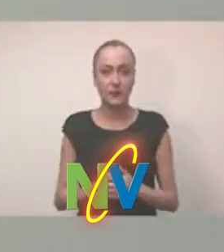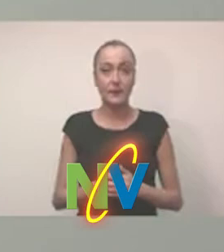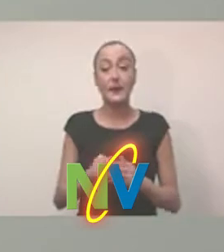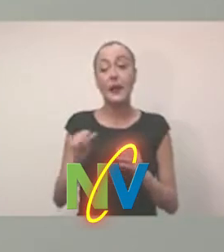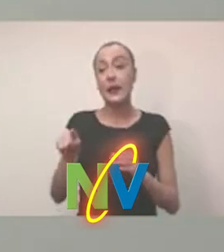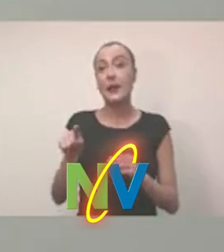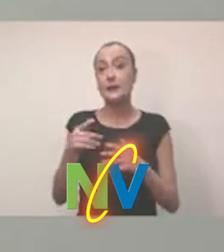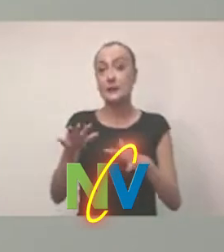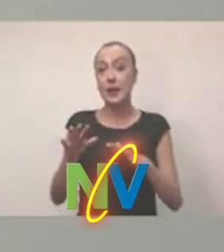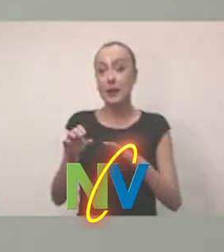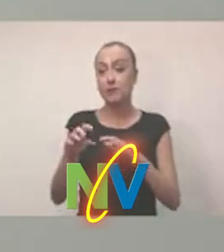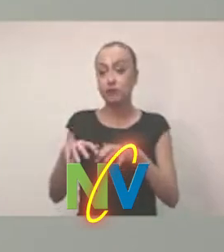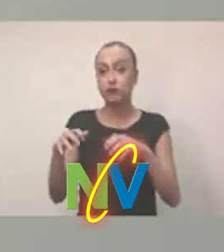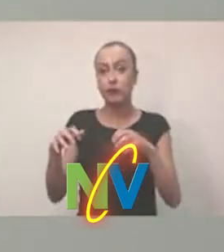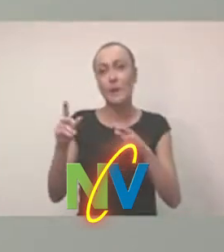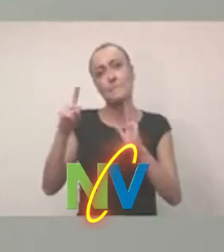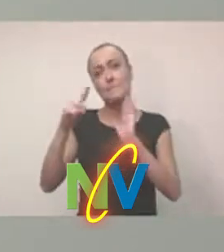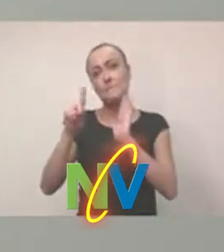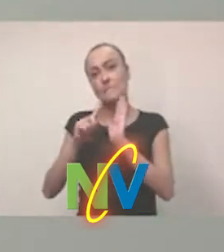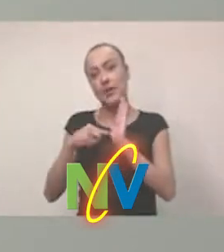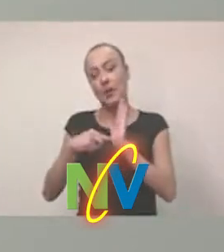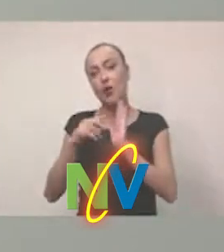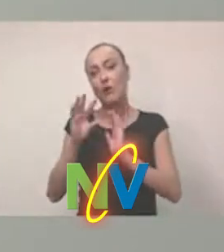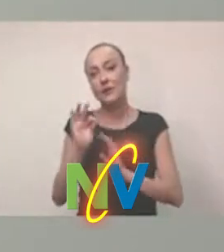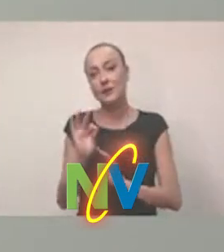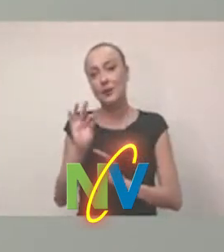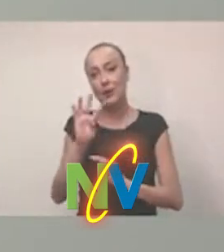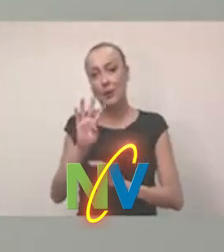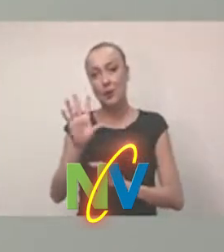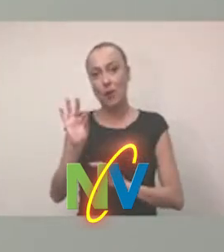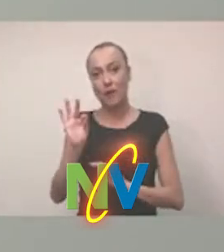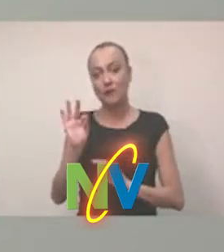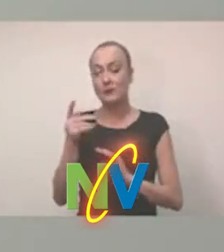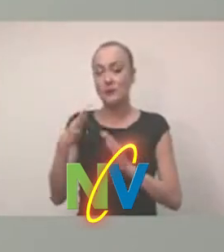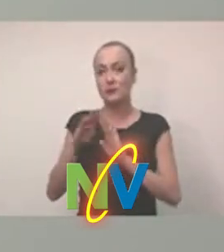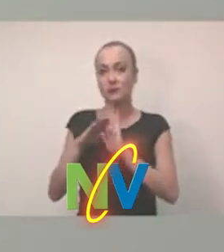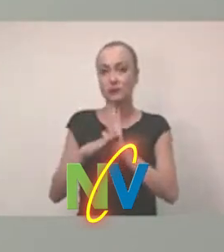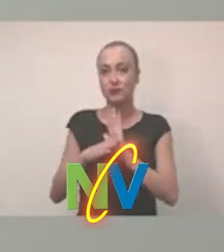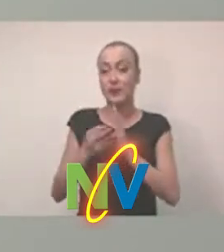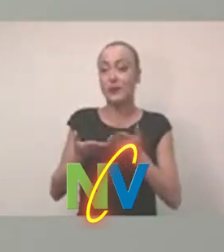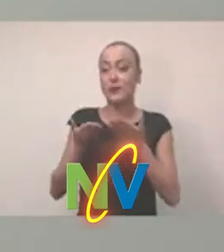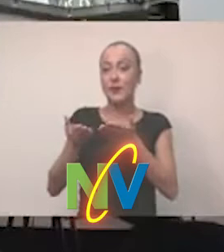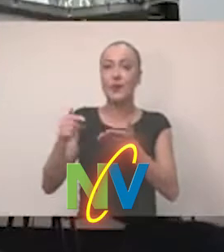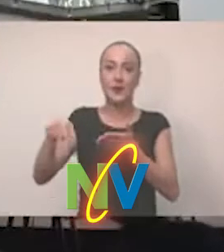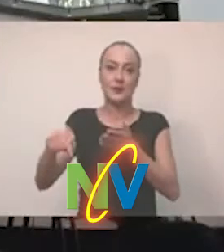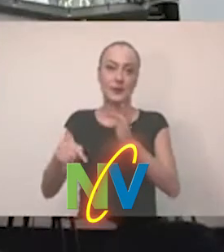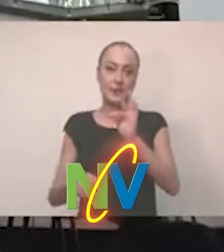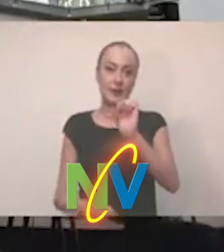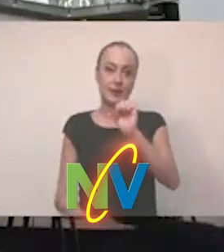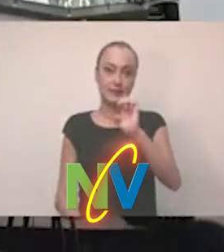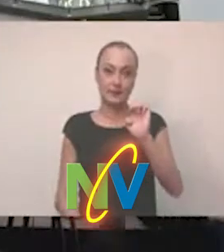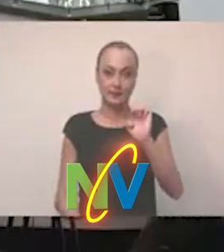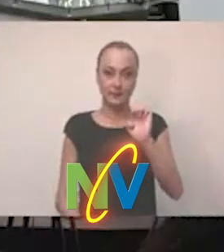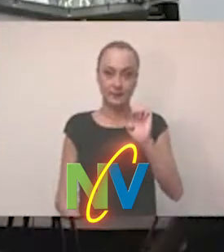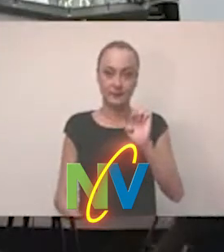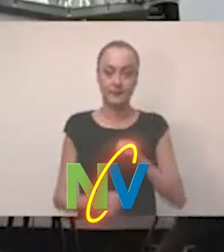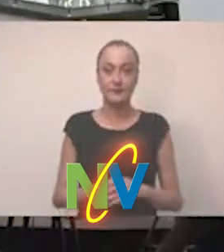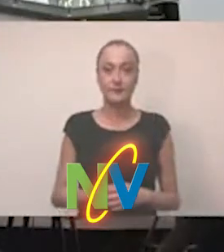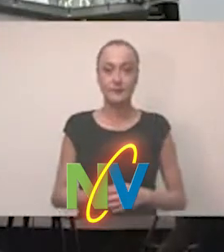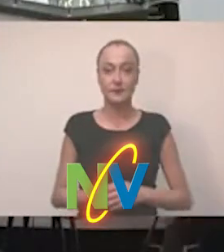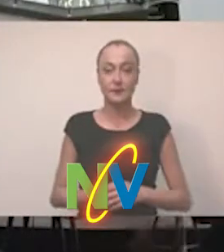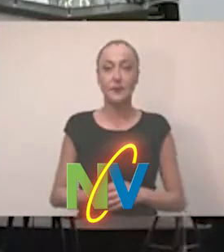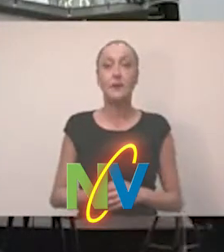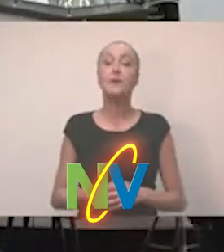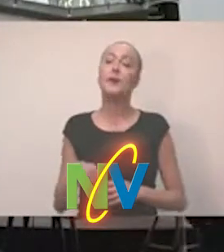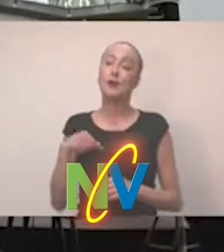Asamblea Constituyente de 1949, encomendaron a este tribunal. Y